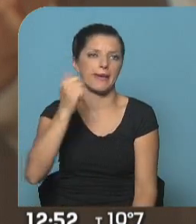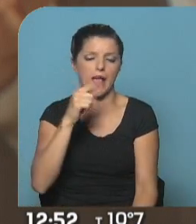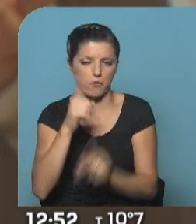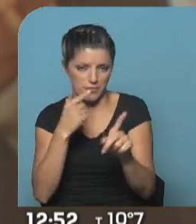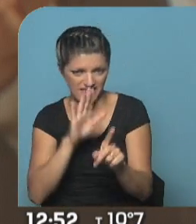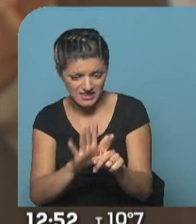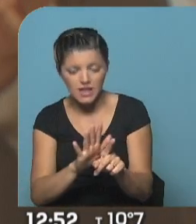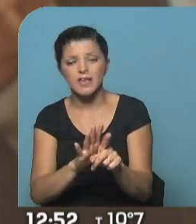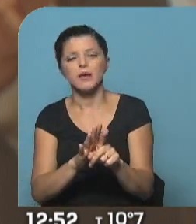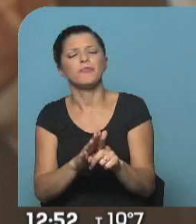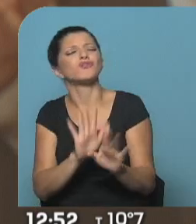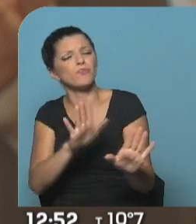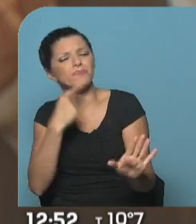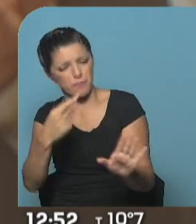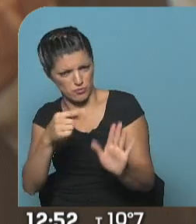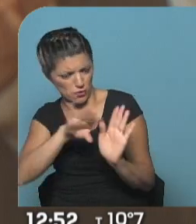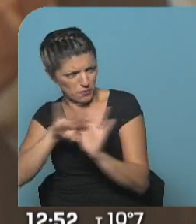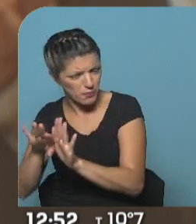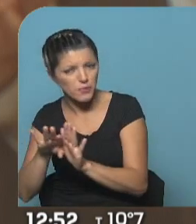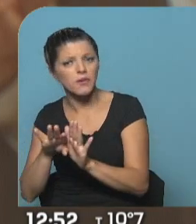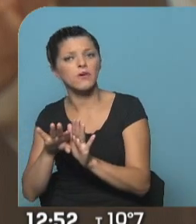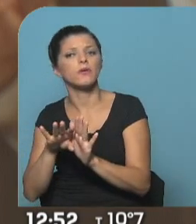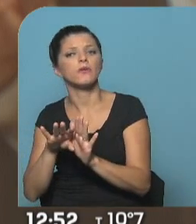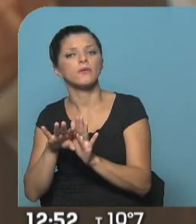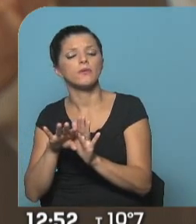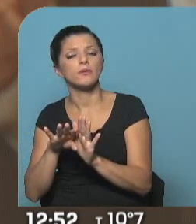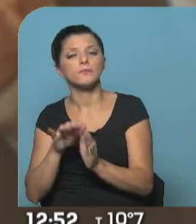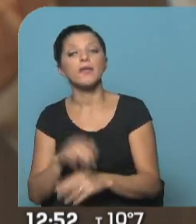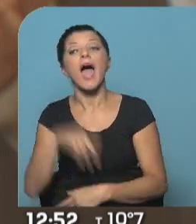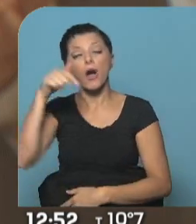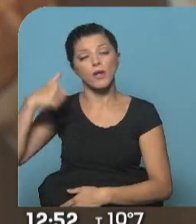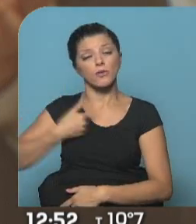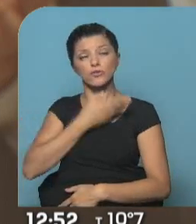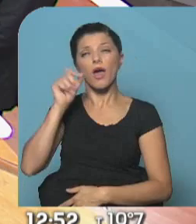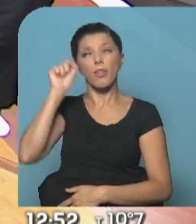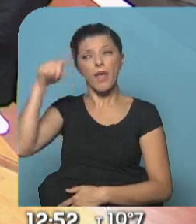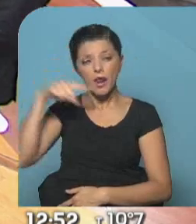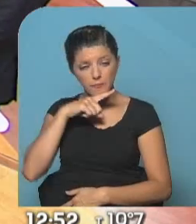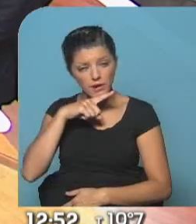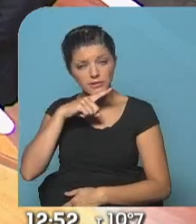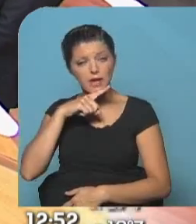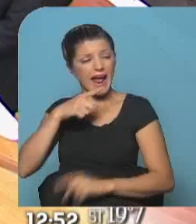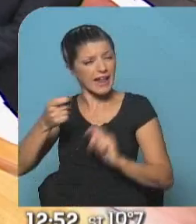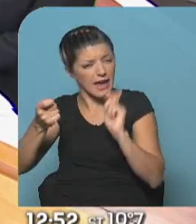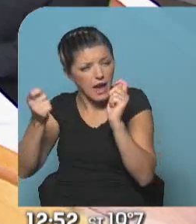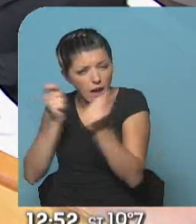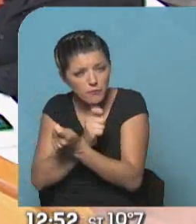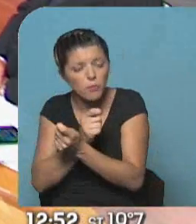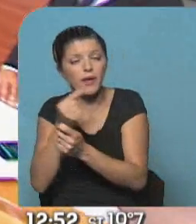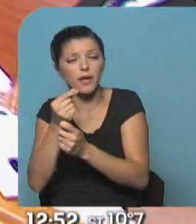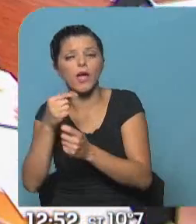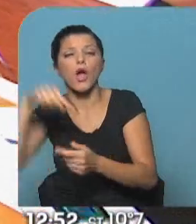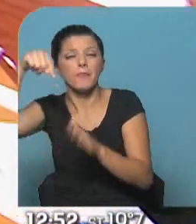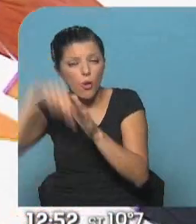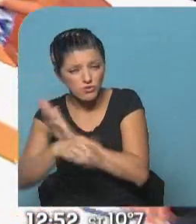pasa, por abajo, a nivel estructural, ¿qué mutación está atravesando la sociedad alemana que hace que por un lado ascienda la ultraderecha y por el otro lado